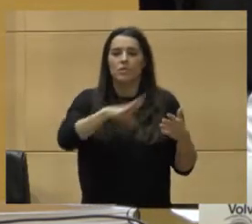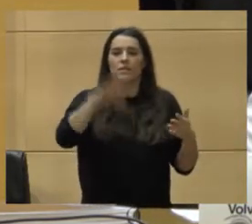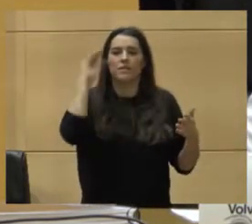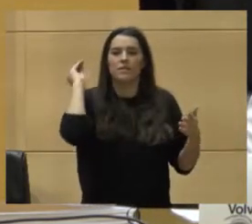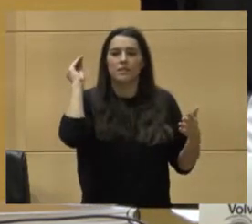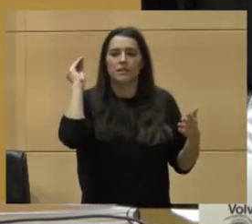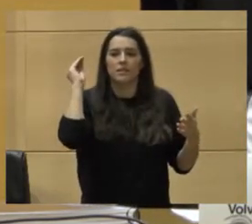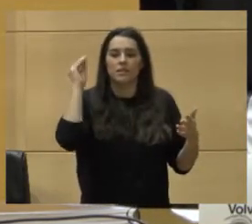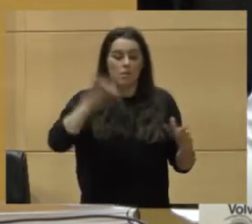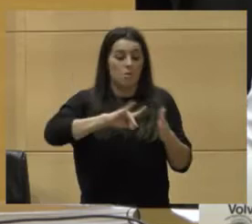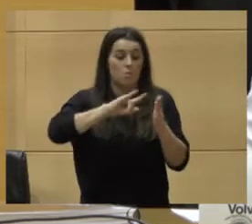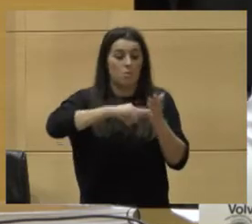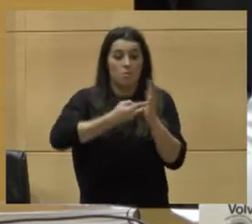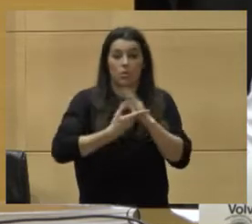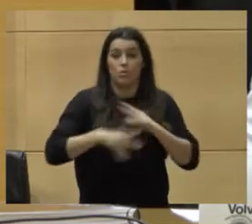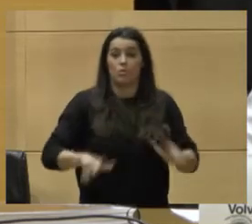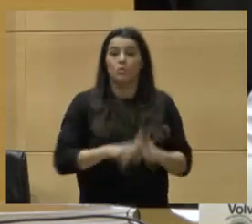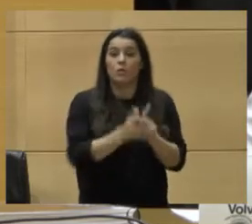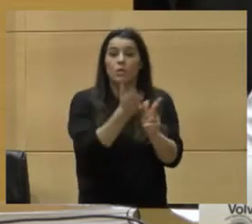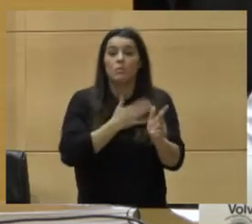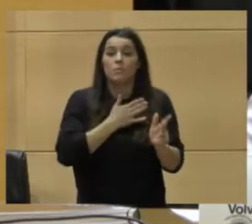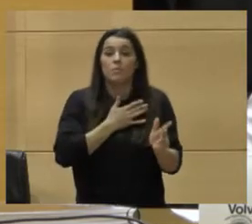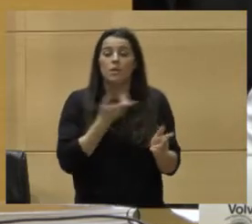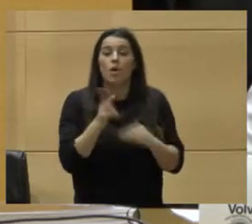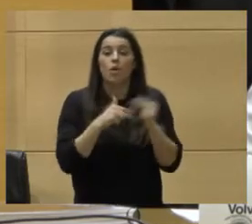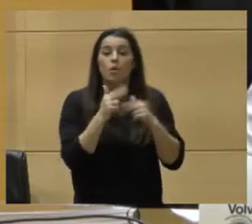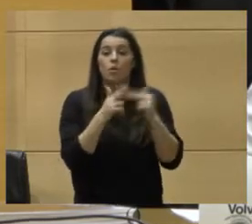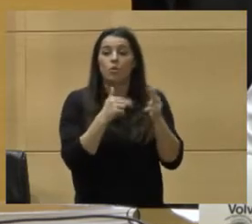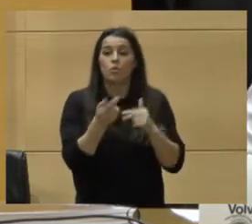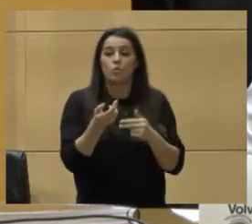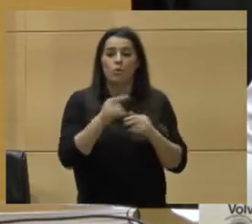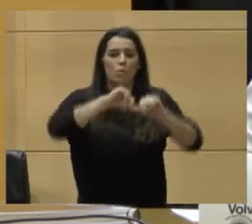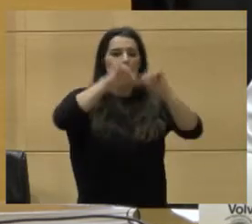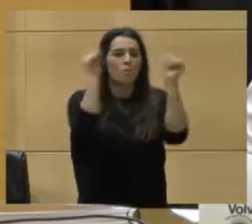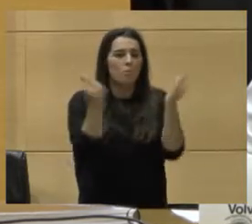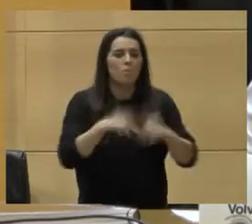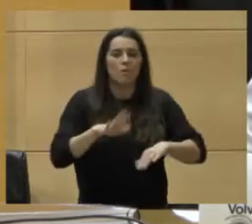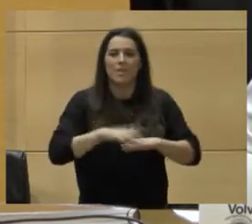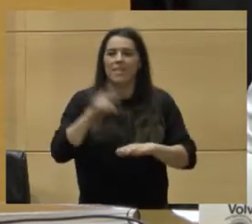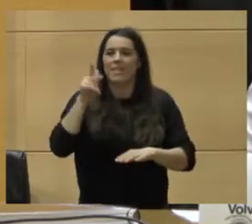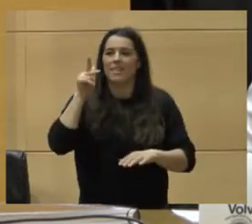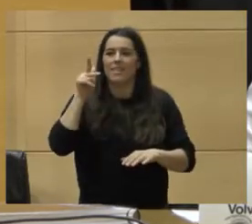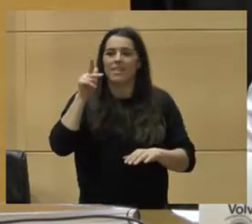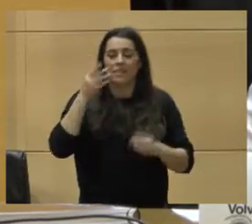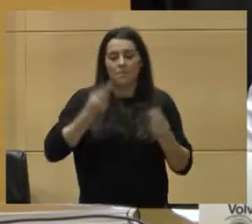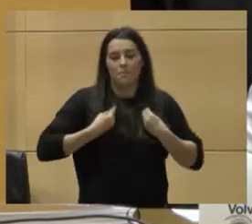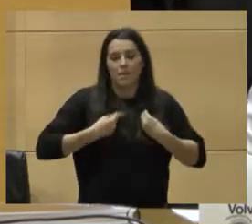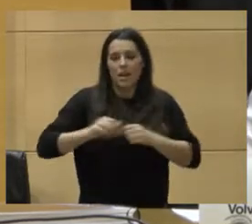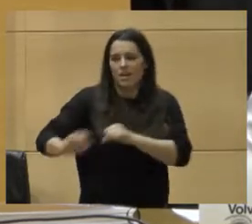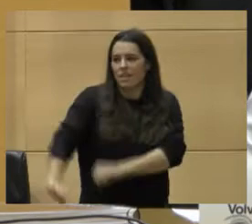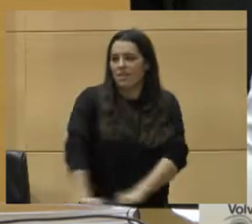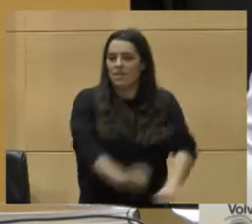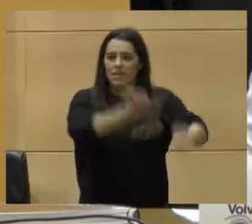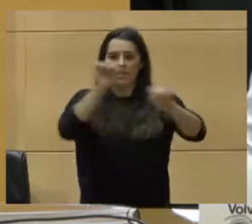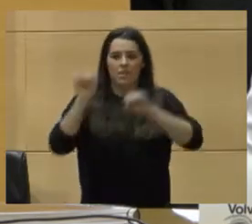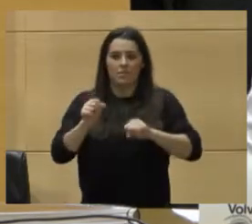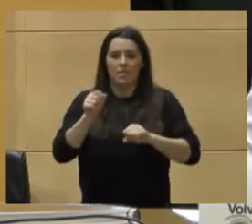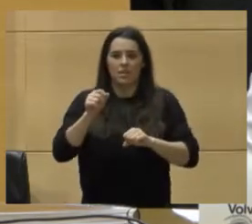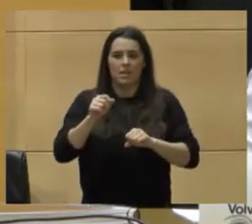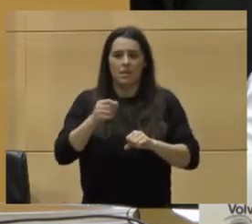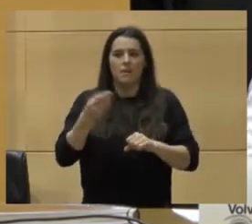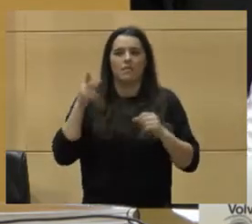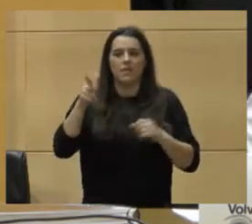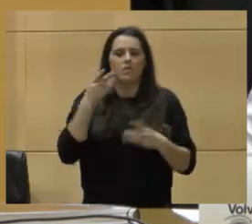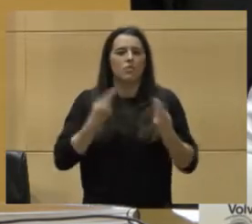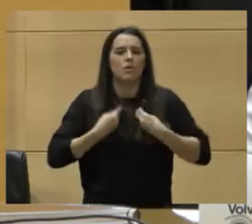de sociedad es la necesidad de construir un modelo que defienda la vida como un elemento central el derecho a una vida digna una vida que